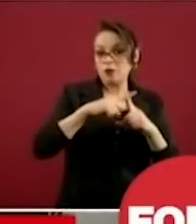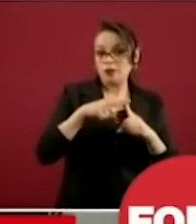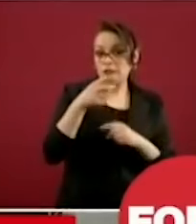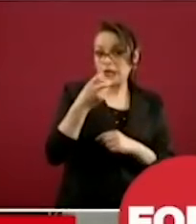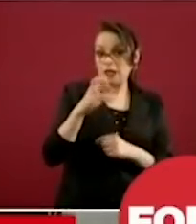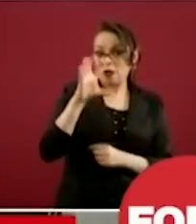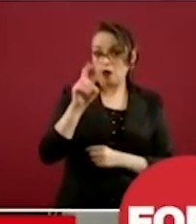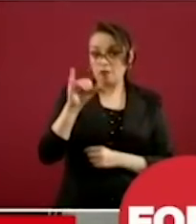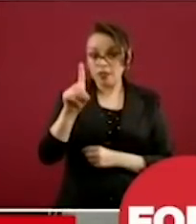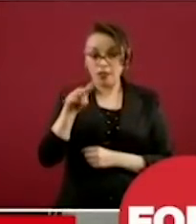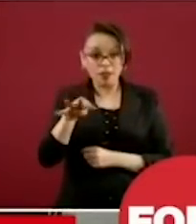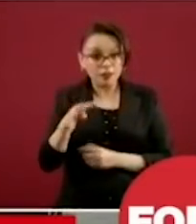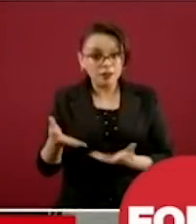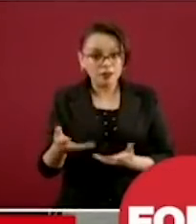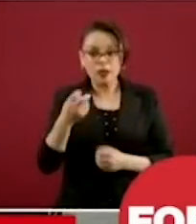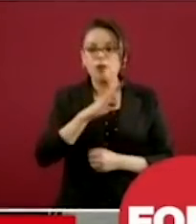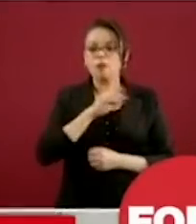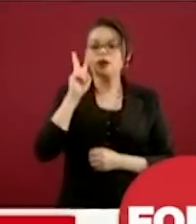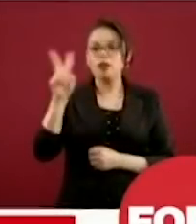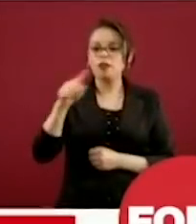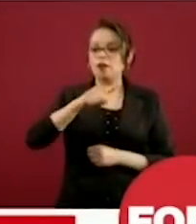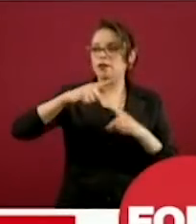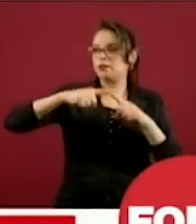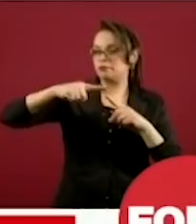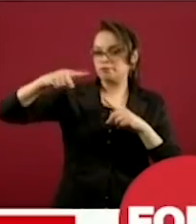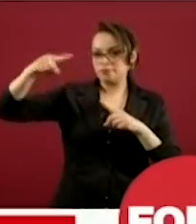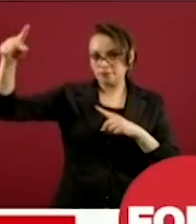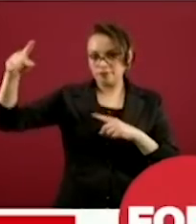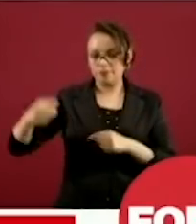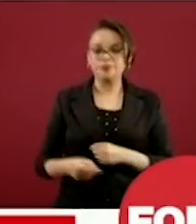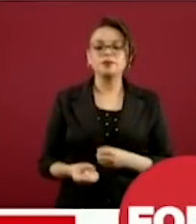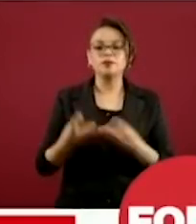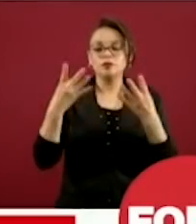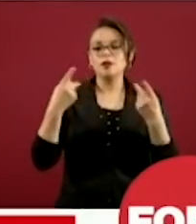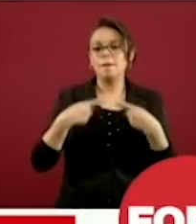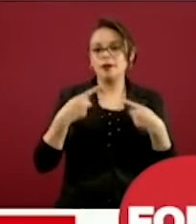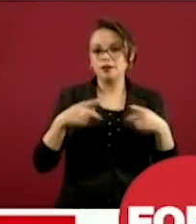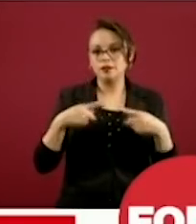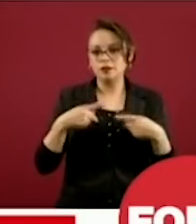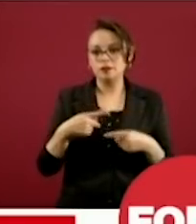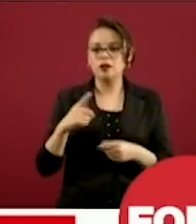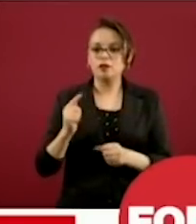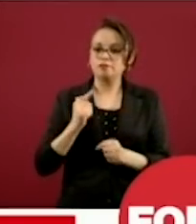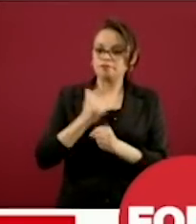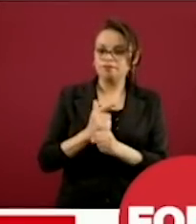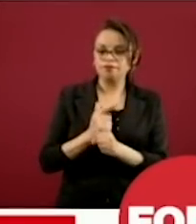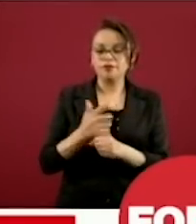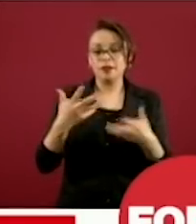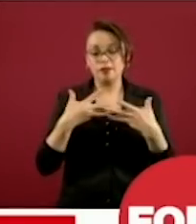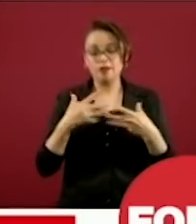Aquí podemos ver en la gráfica la columna total representa aquellas personas que fueron clasificadas como casos